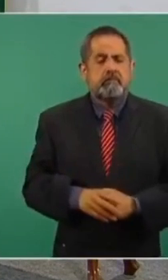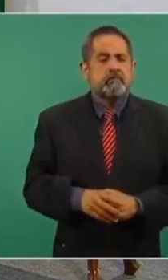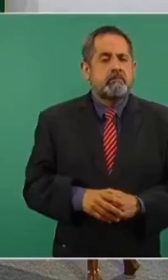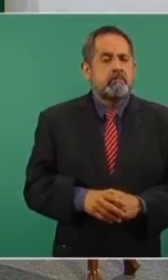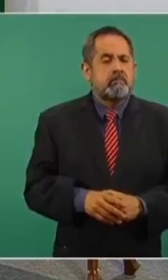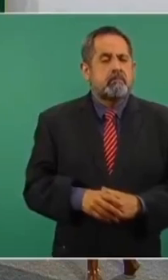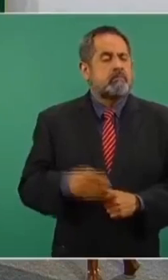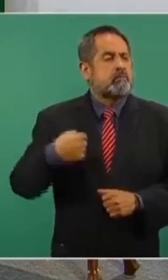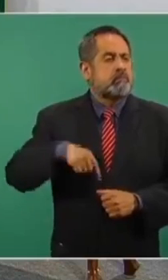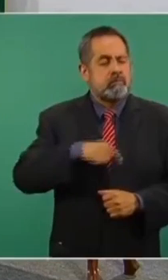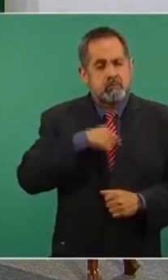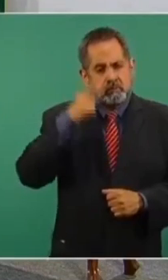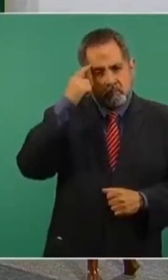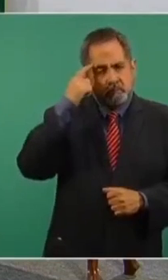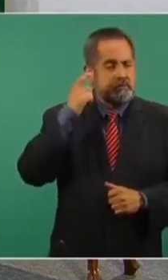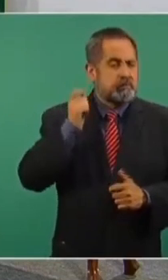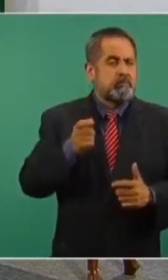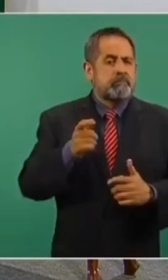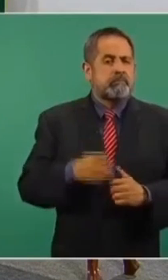hemos logrado